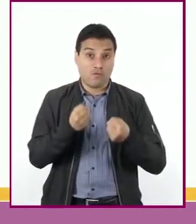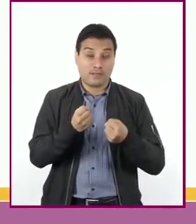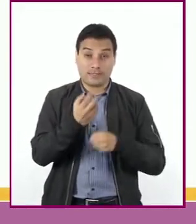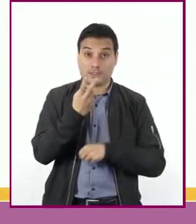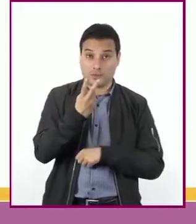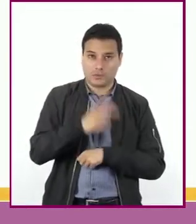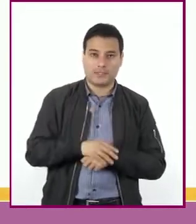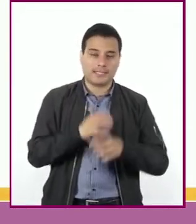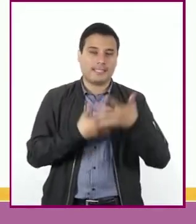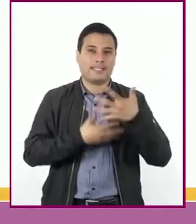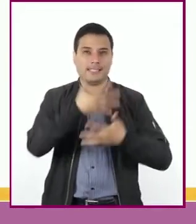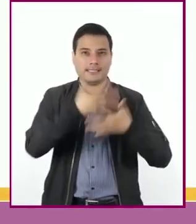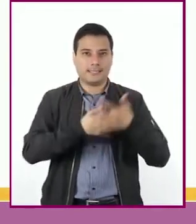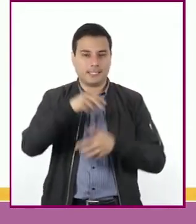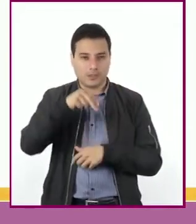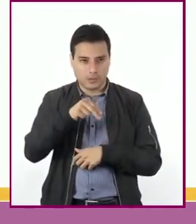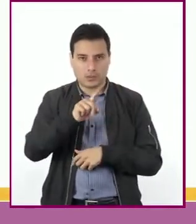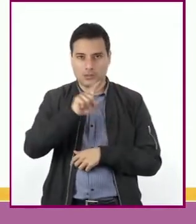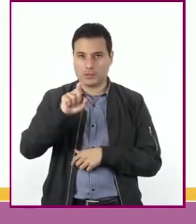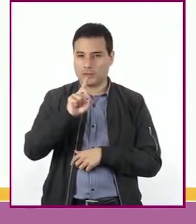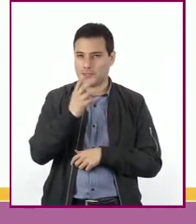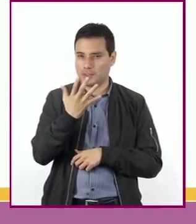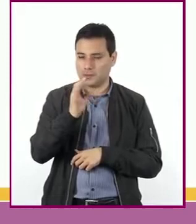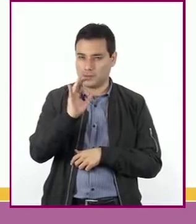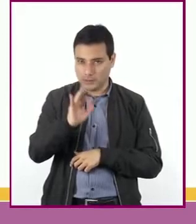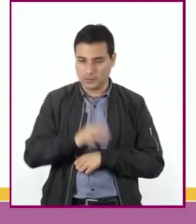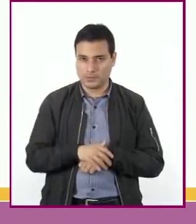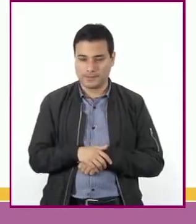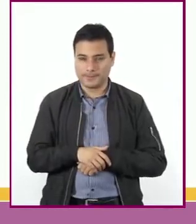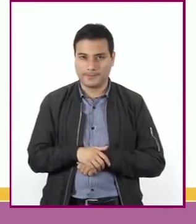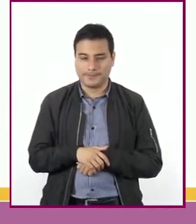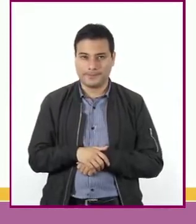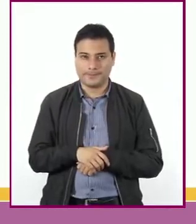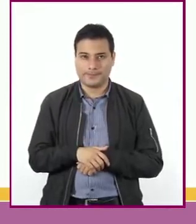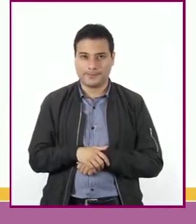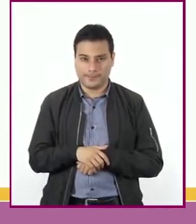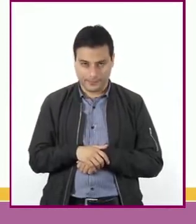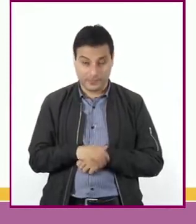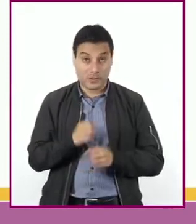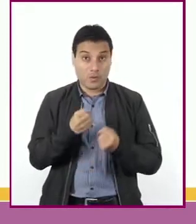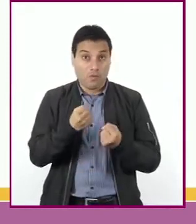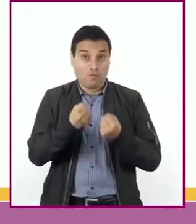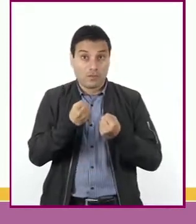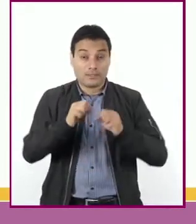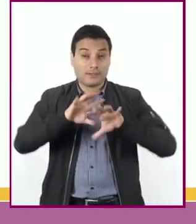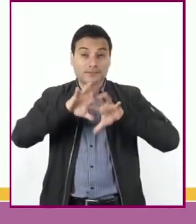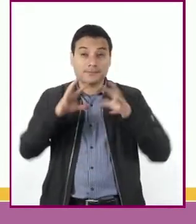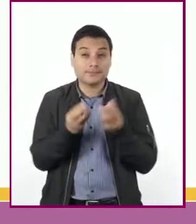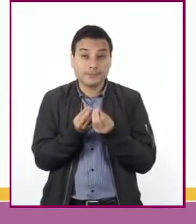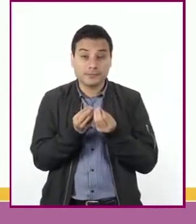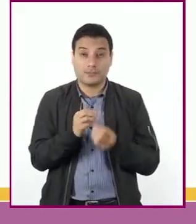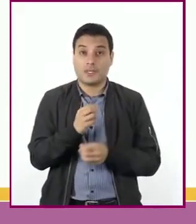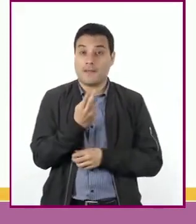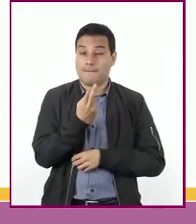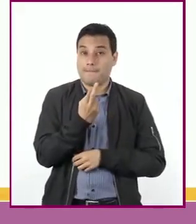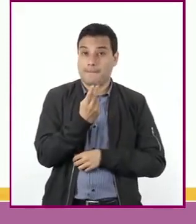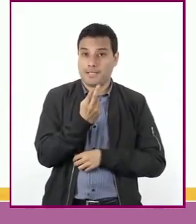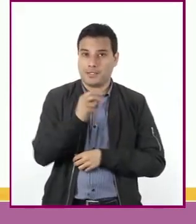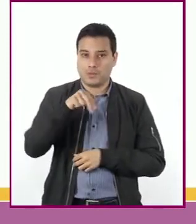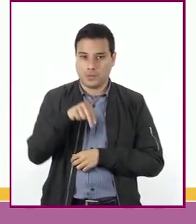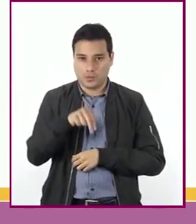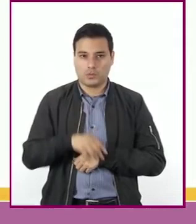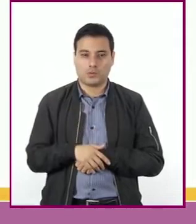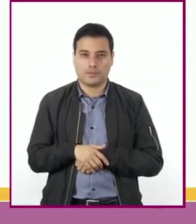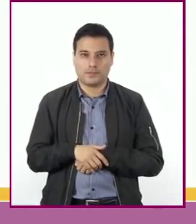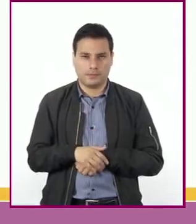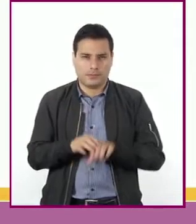a 15 newtons, a 135 grados. La fuerza resultante es de 25 newtons y